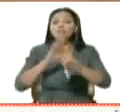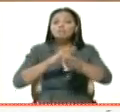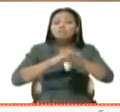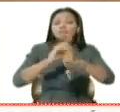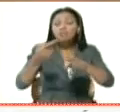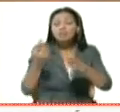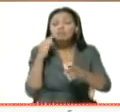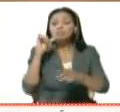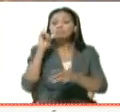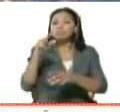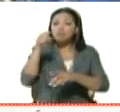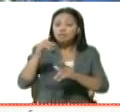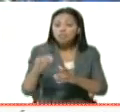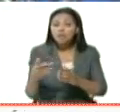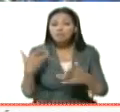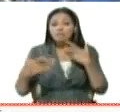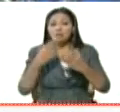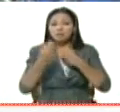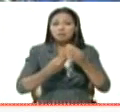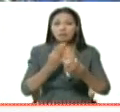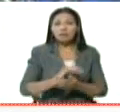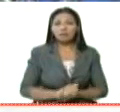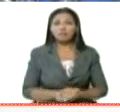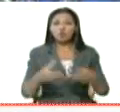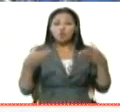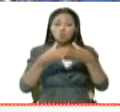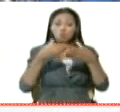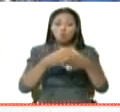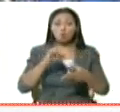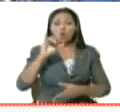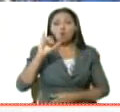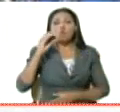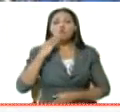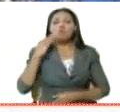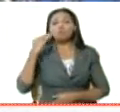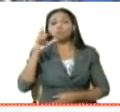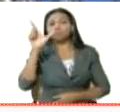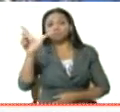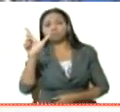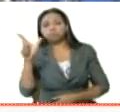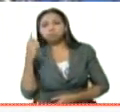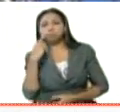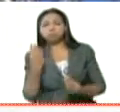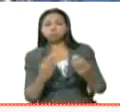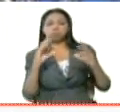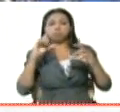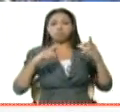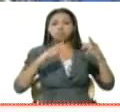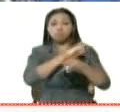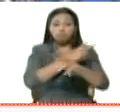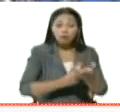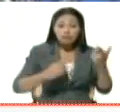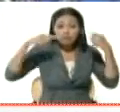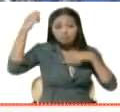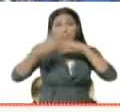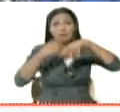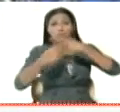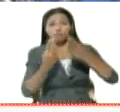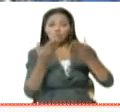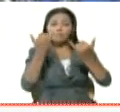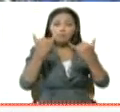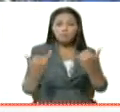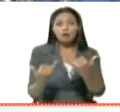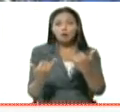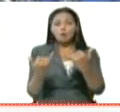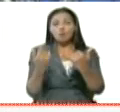actos. El Partido Socialista Unido de Venezuela, las fuerzas del chavismo, de la revolución, a partir de